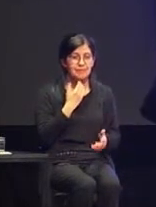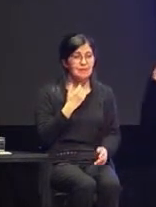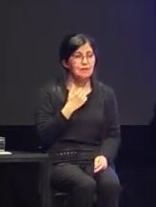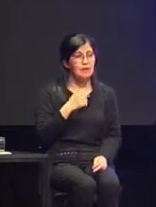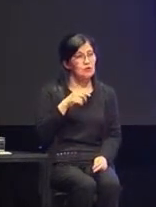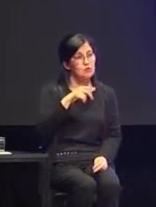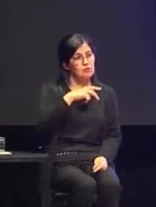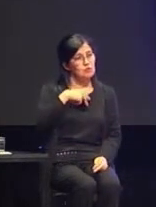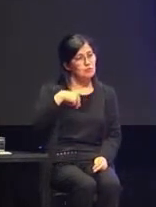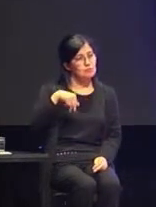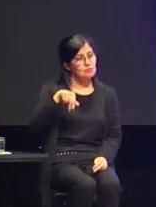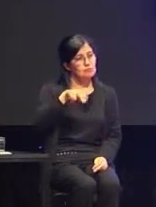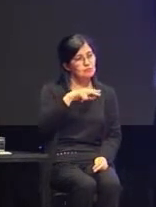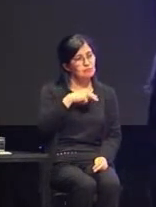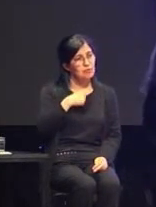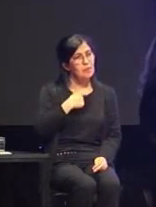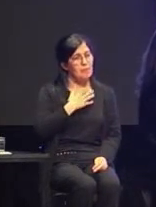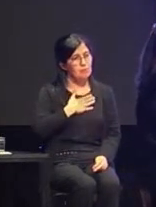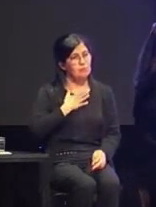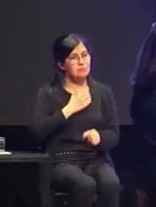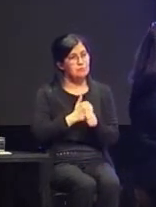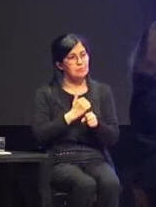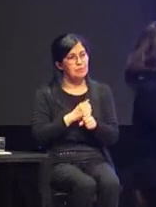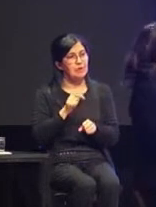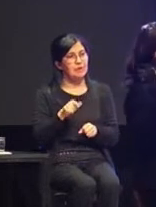de la enfermera y